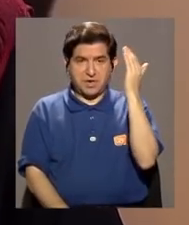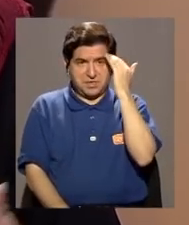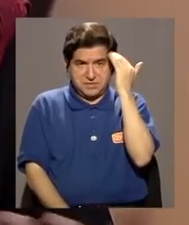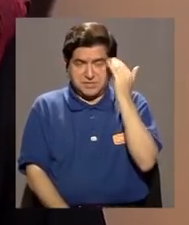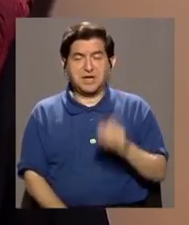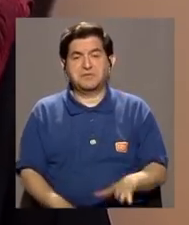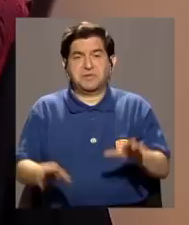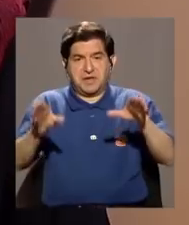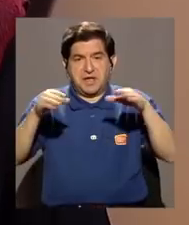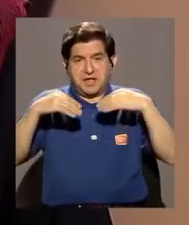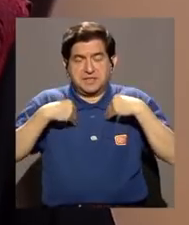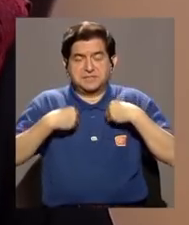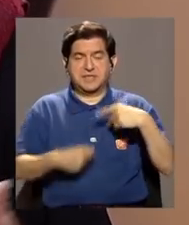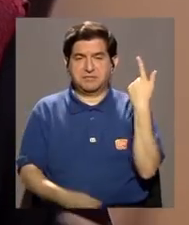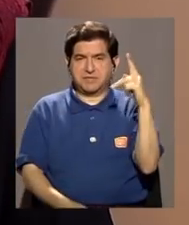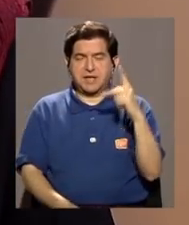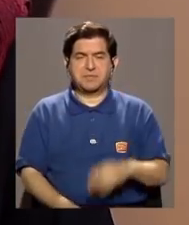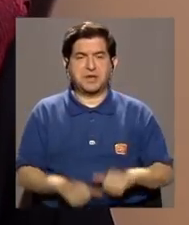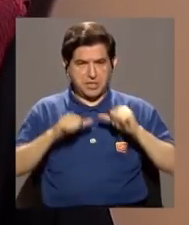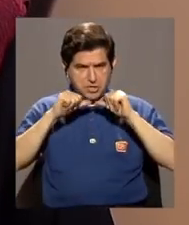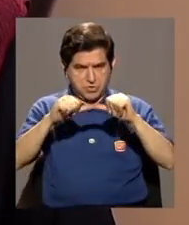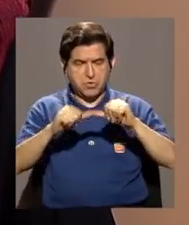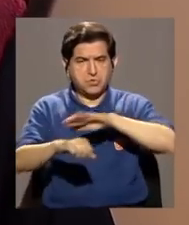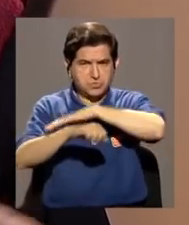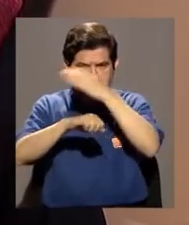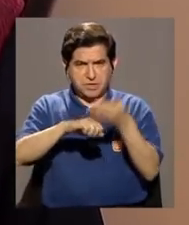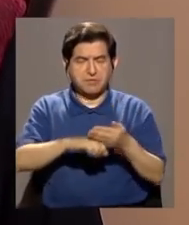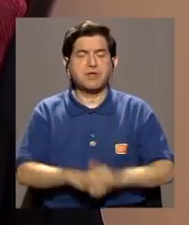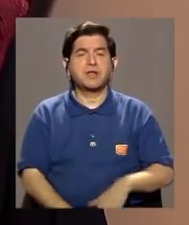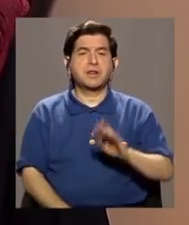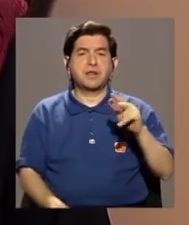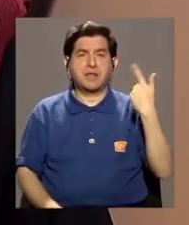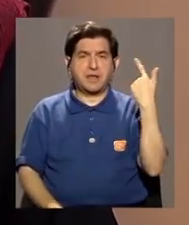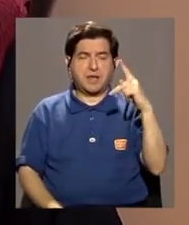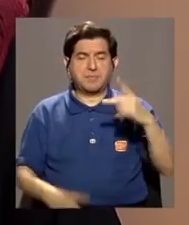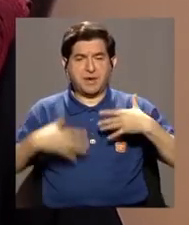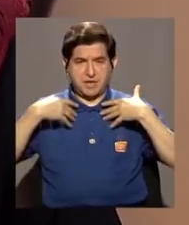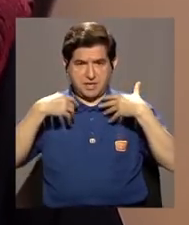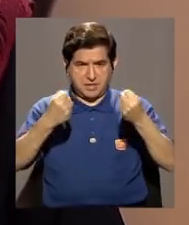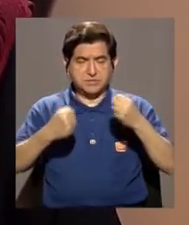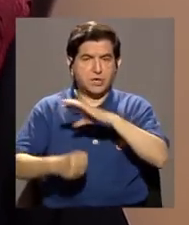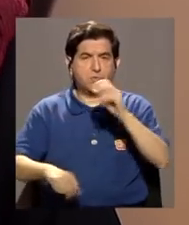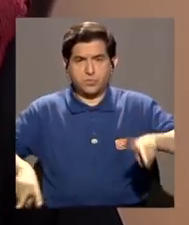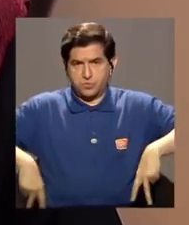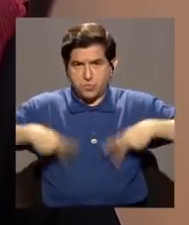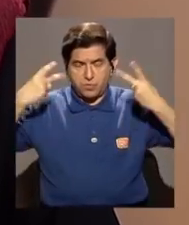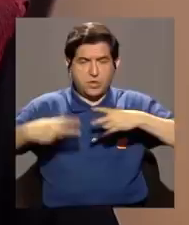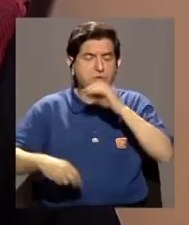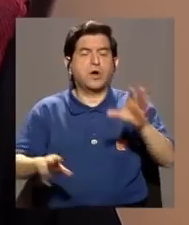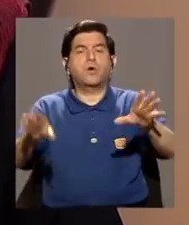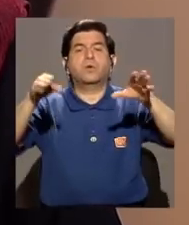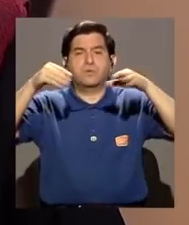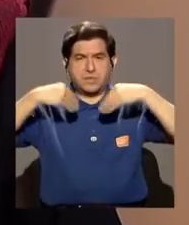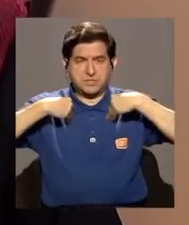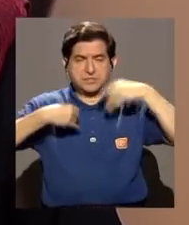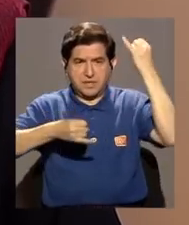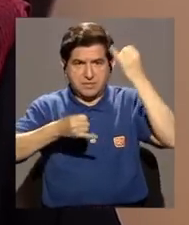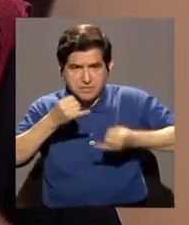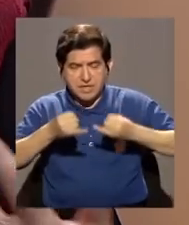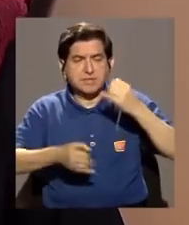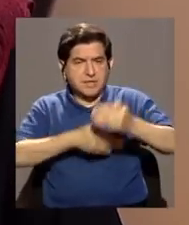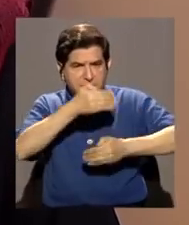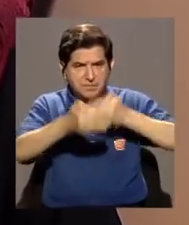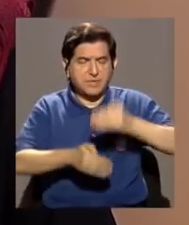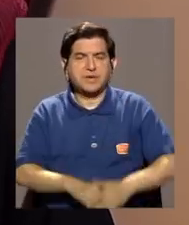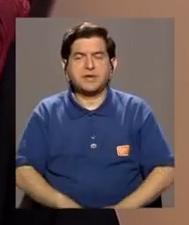de terminar el embarazo y de poner en riesgo su salud o su vida o si acepta entonces terminar con esa